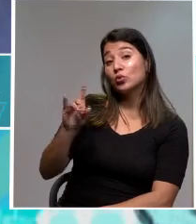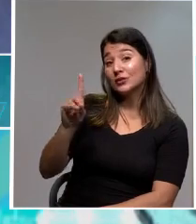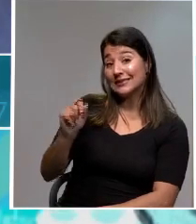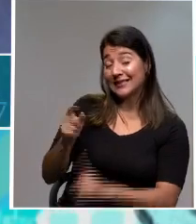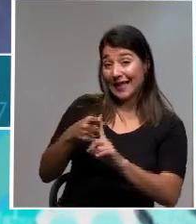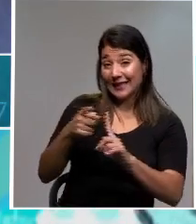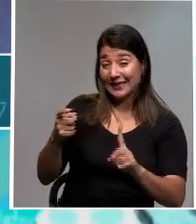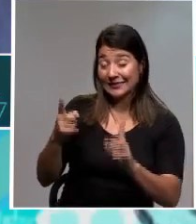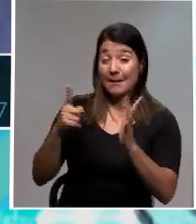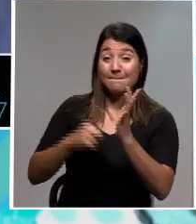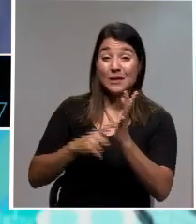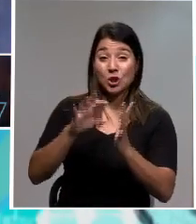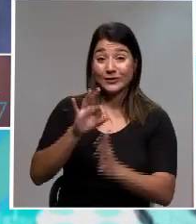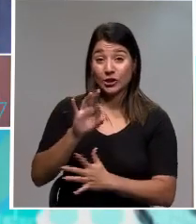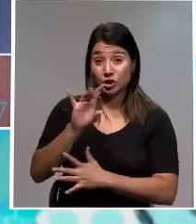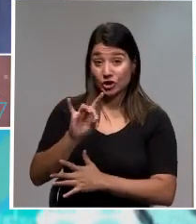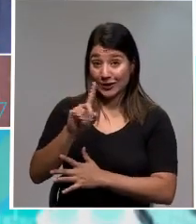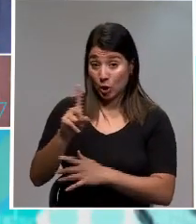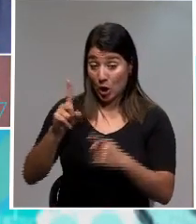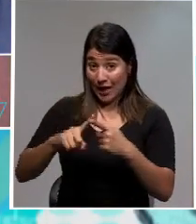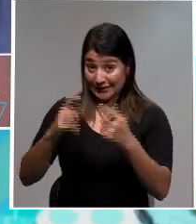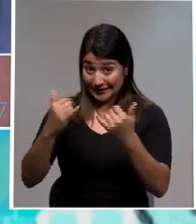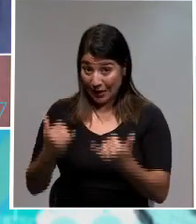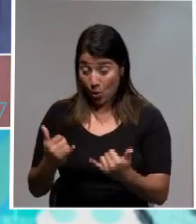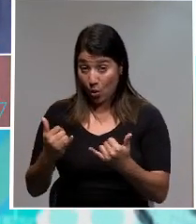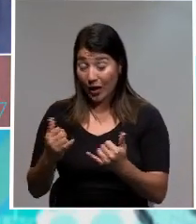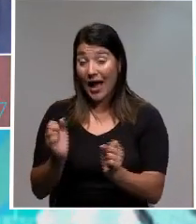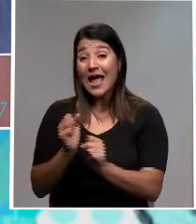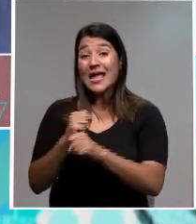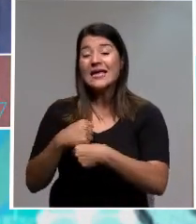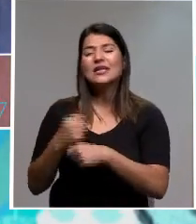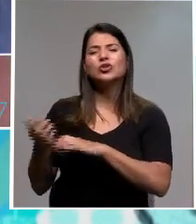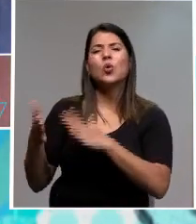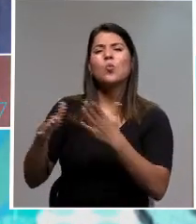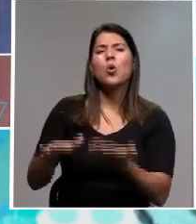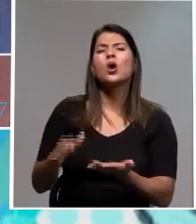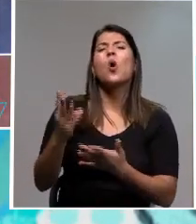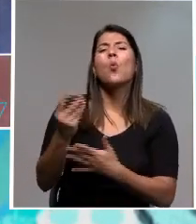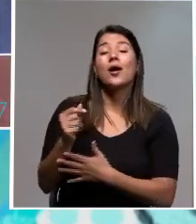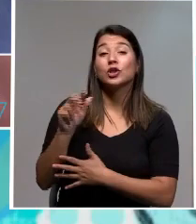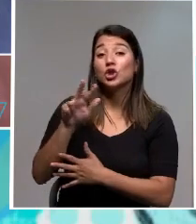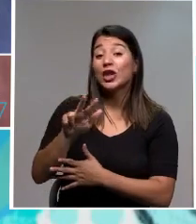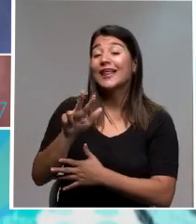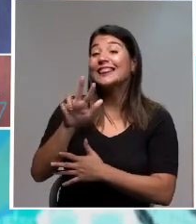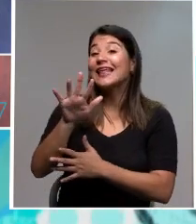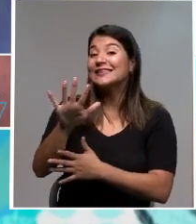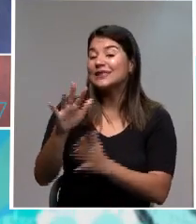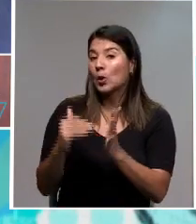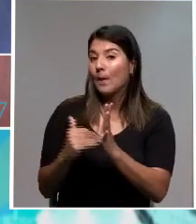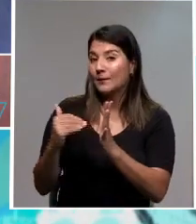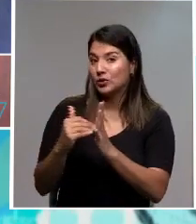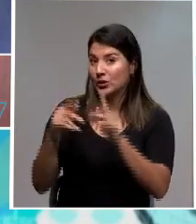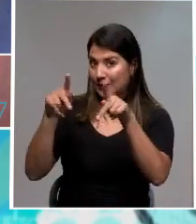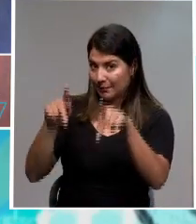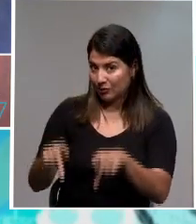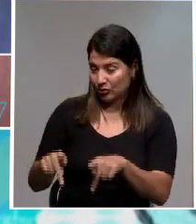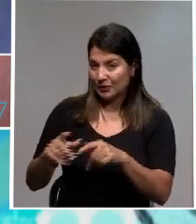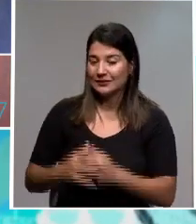1981 al presente ha causado la muerte de más de 35 millones de